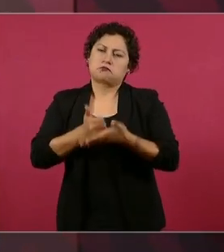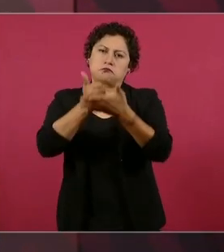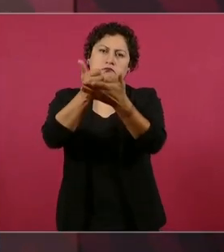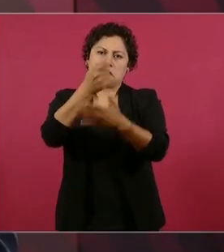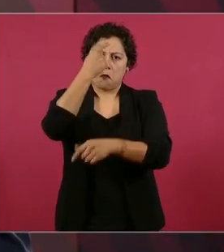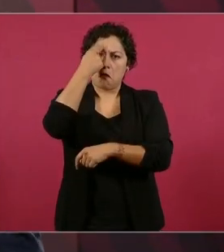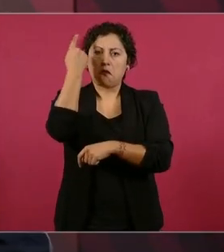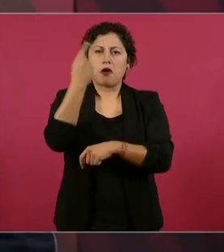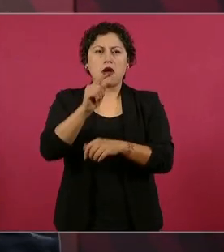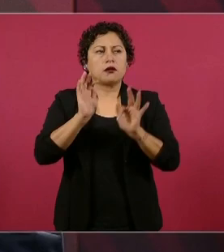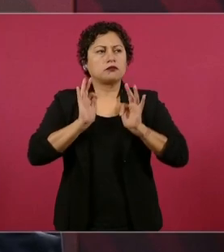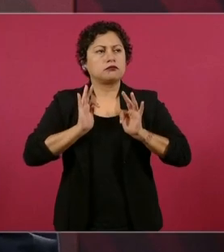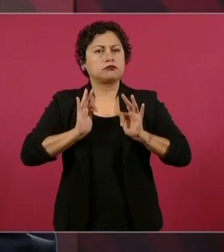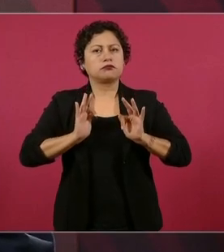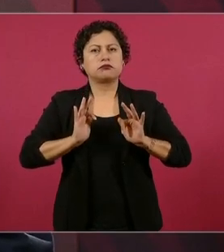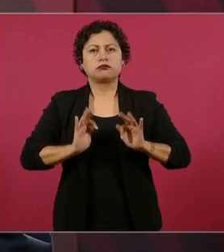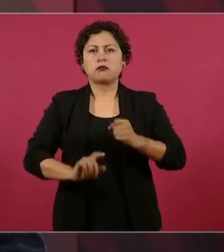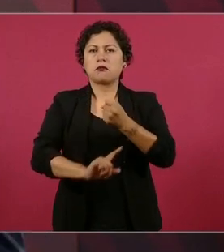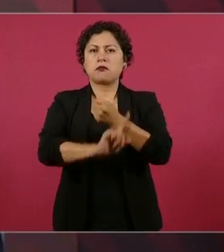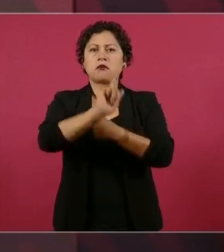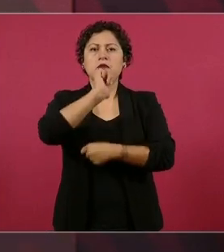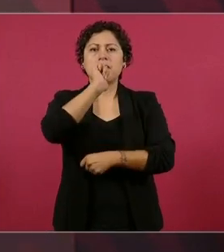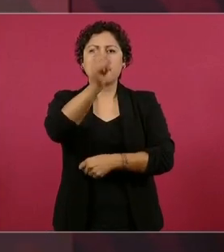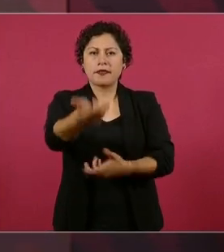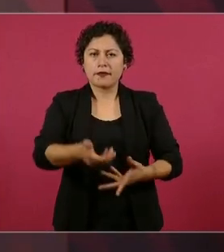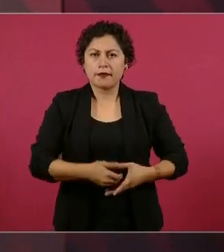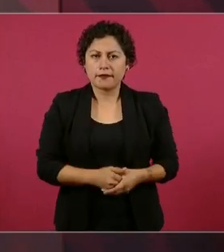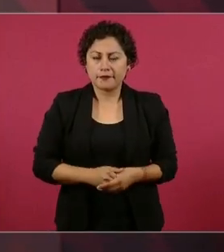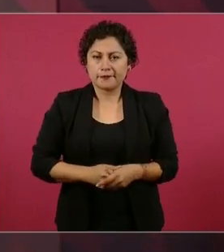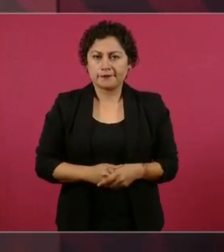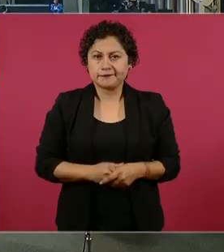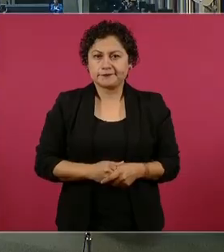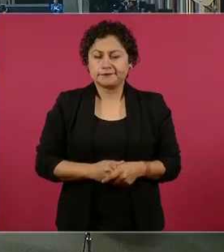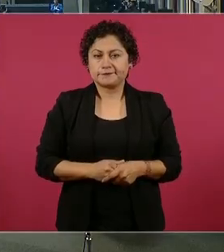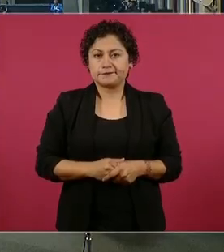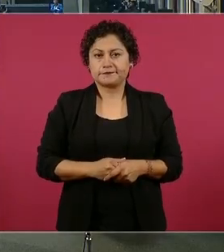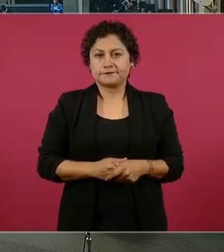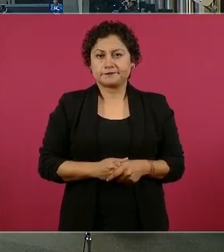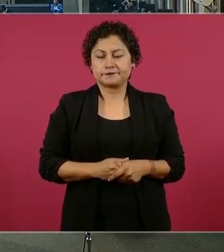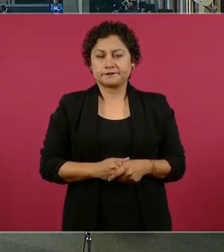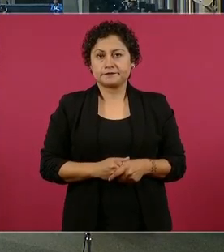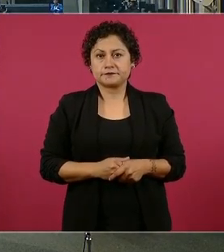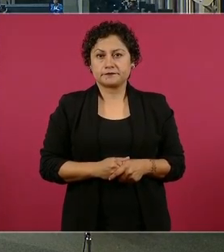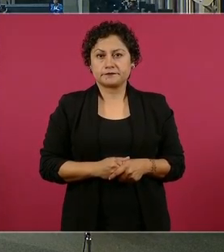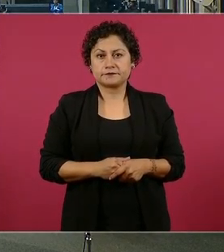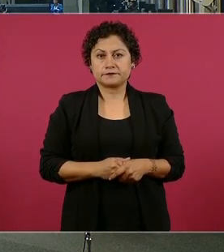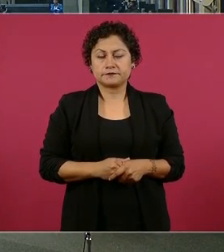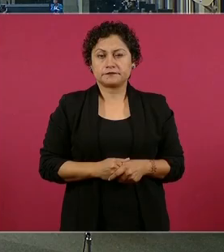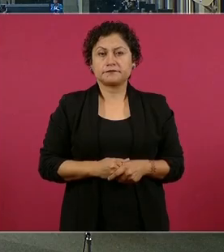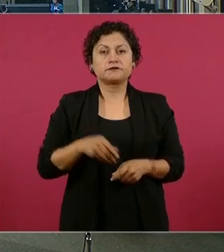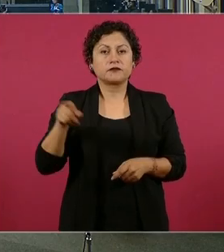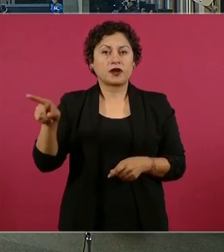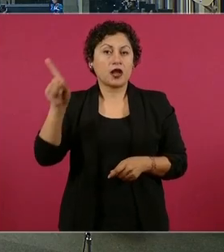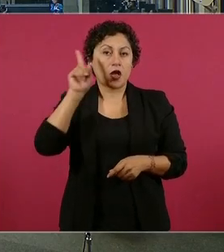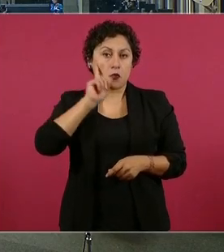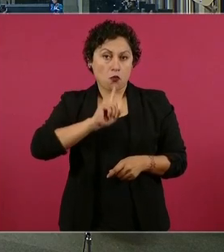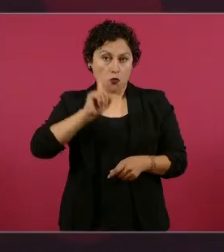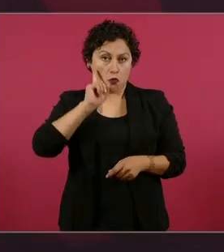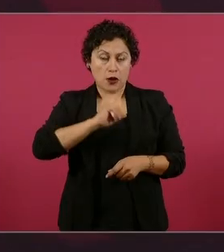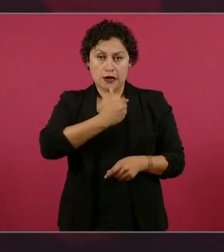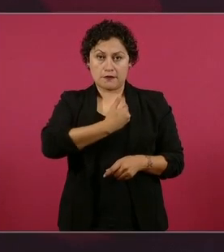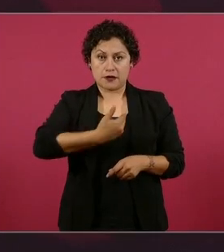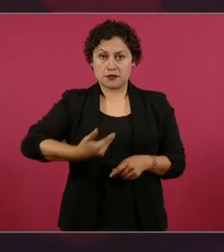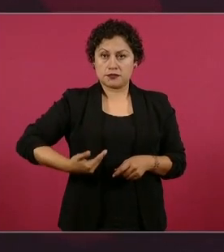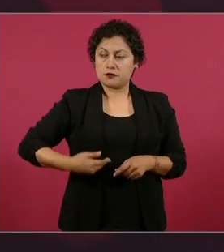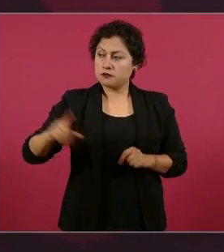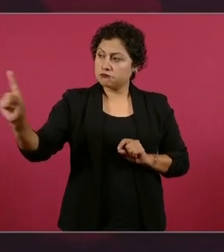problema. Vamos a seguir con la presidenta recorriendo el